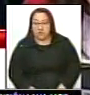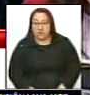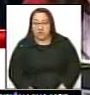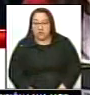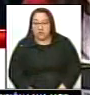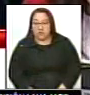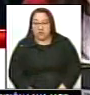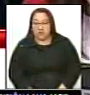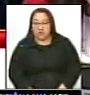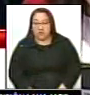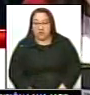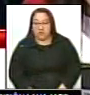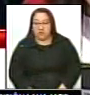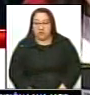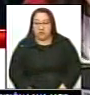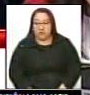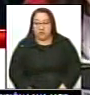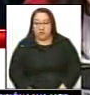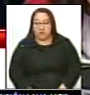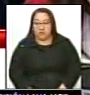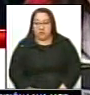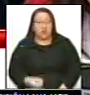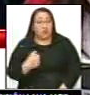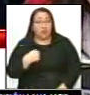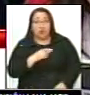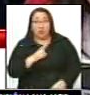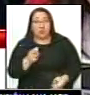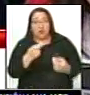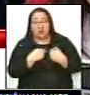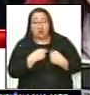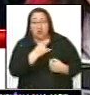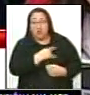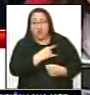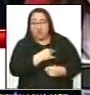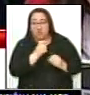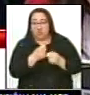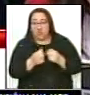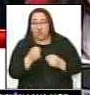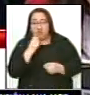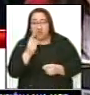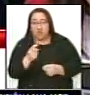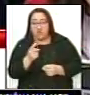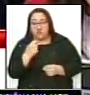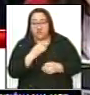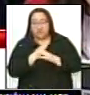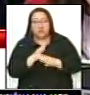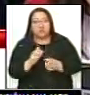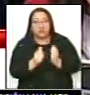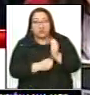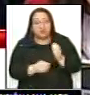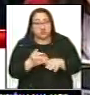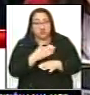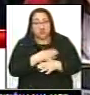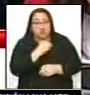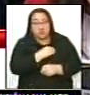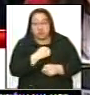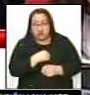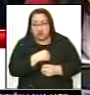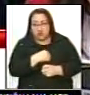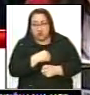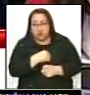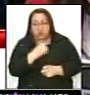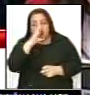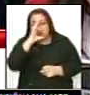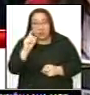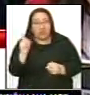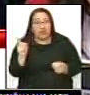una universidad que representan a casi 100.000 alumnos, señor presidente, ni creo que el congresista esté para defender a su hermano que fue ministro o fue